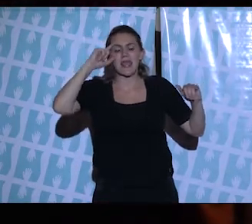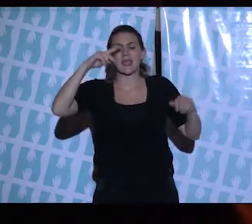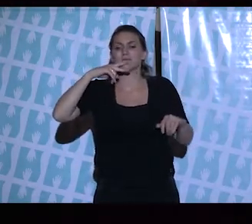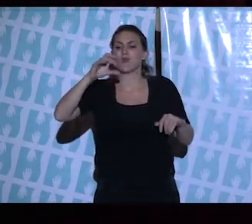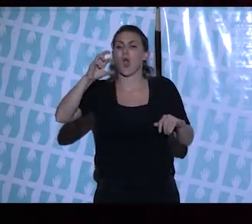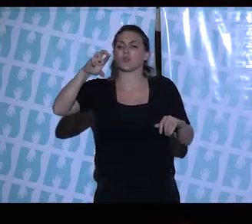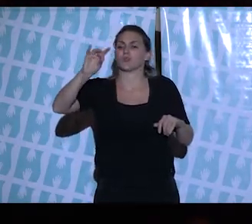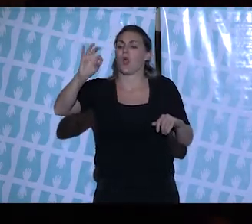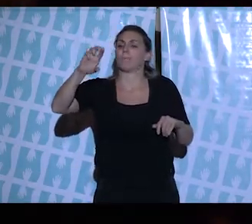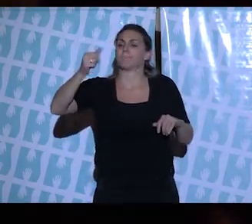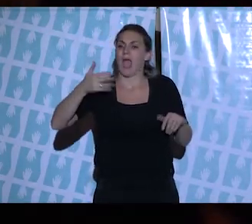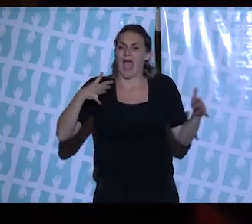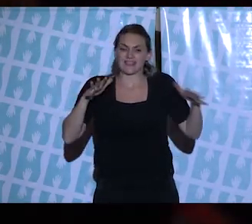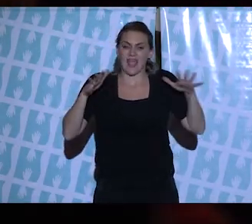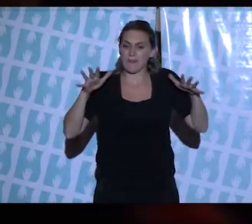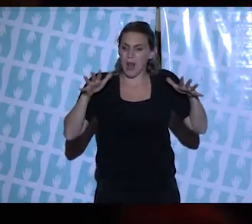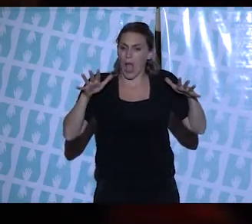síntomas de la enfermedad de Parkinson.